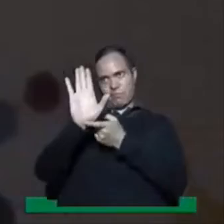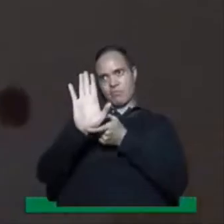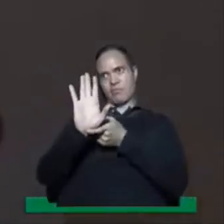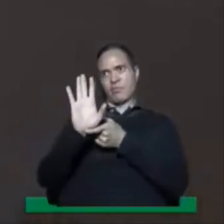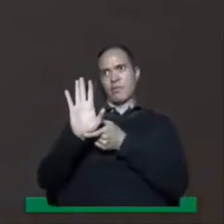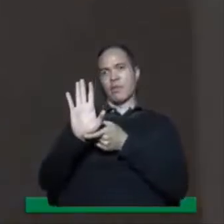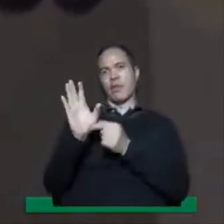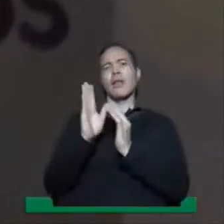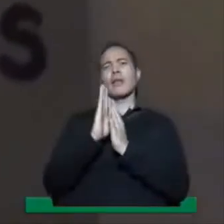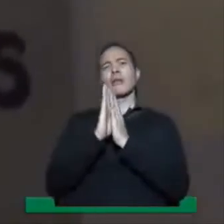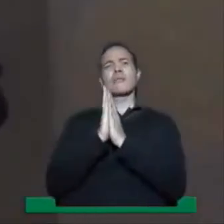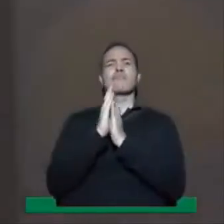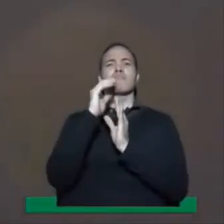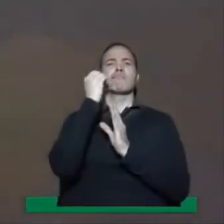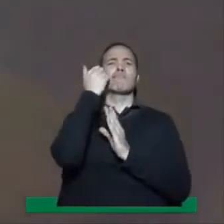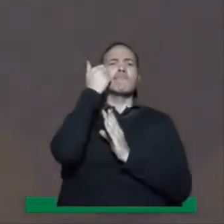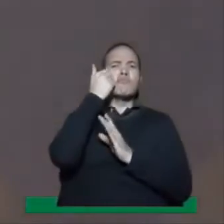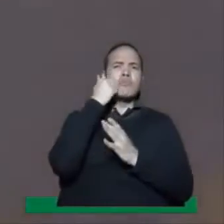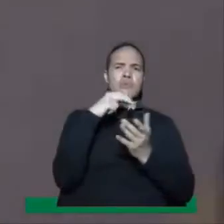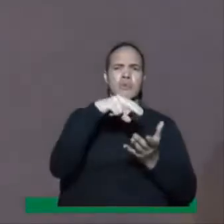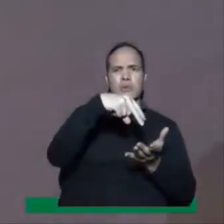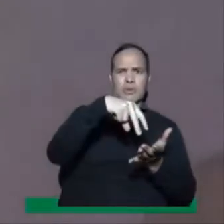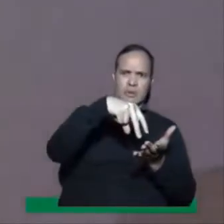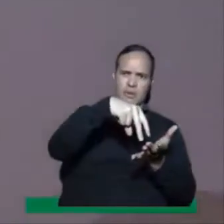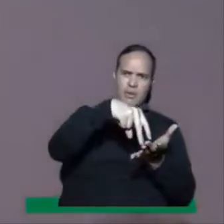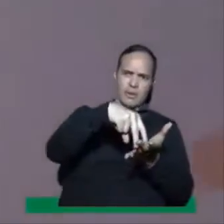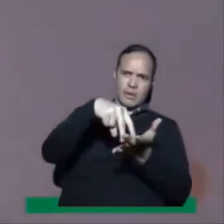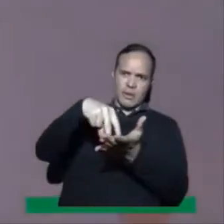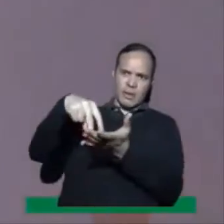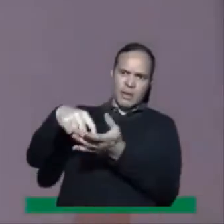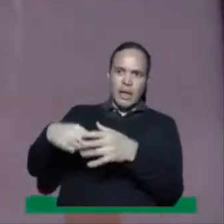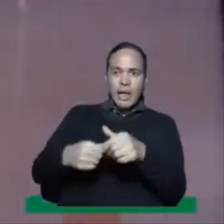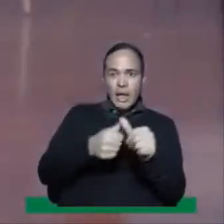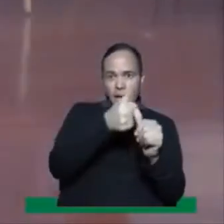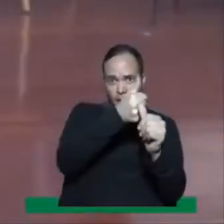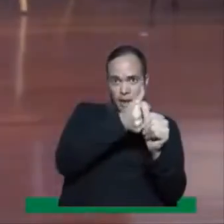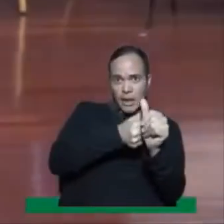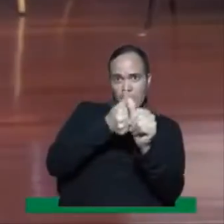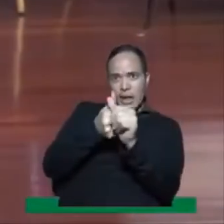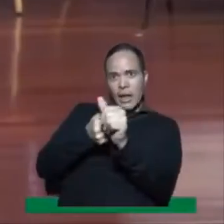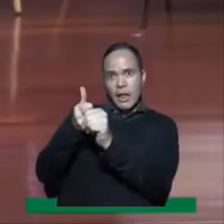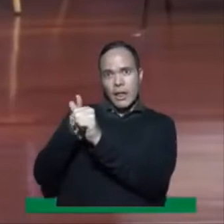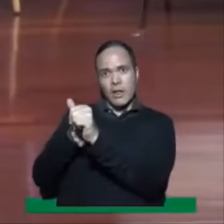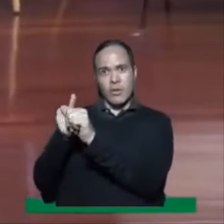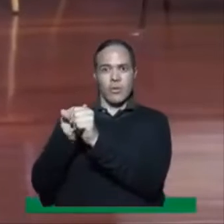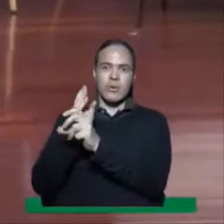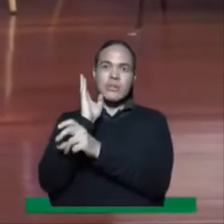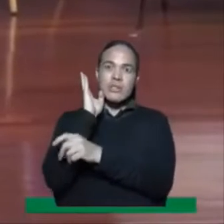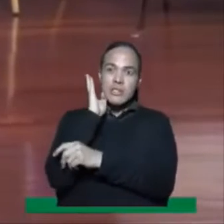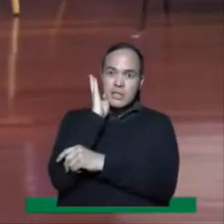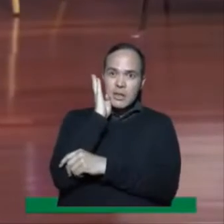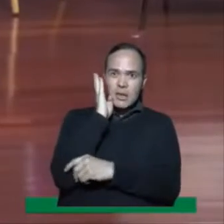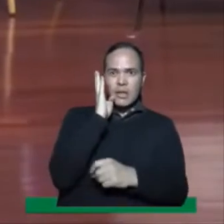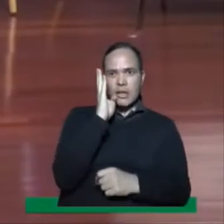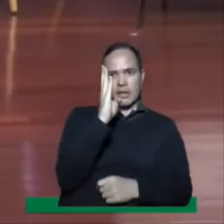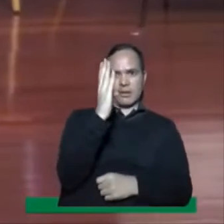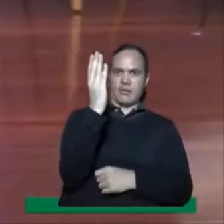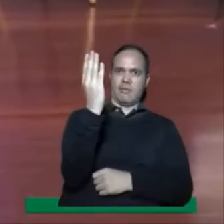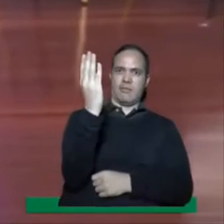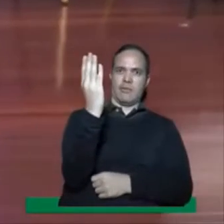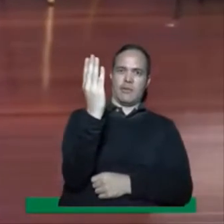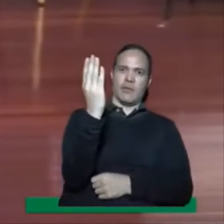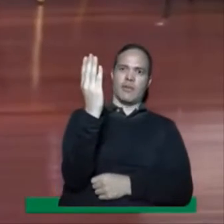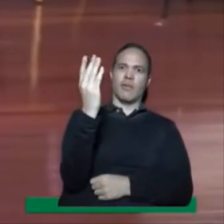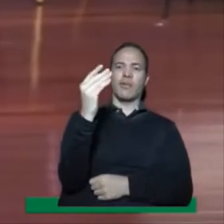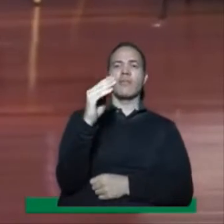que nos pongamos de pie, que cada uno coja el celular, por favor, para que nos llevemos un buen recuerdo, porque aquí hablamos de